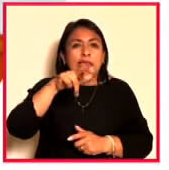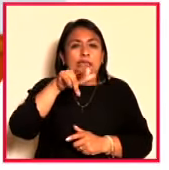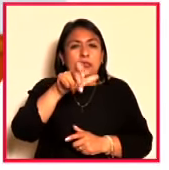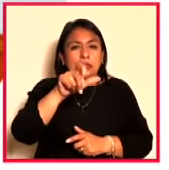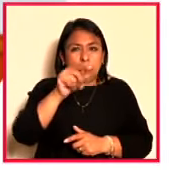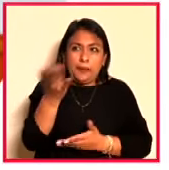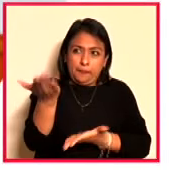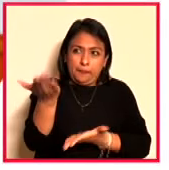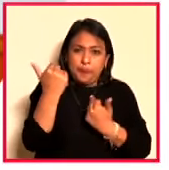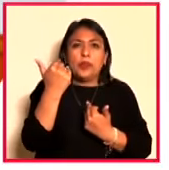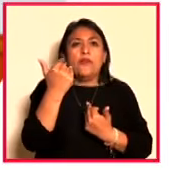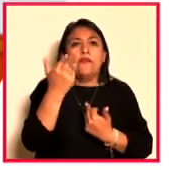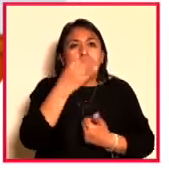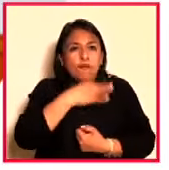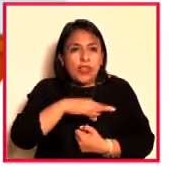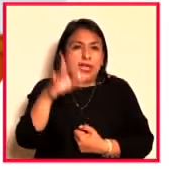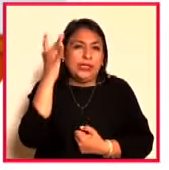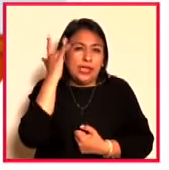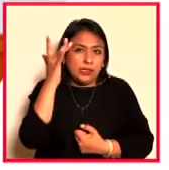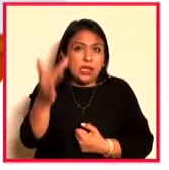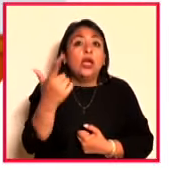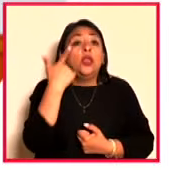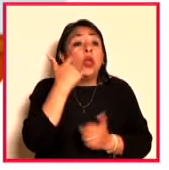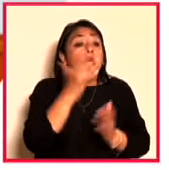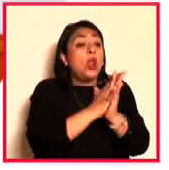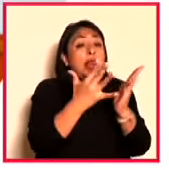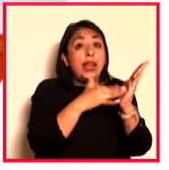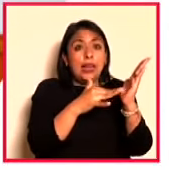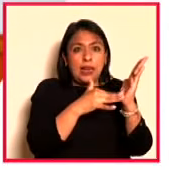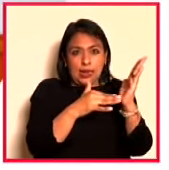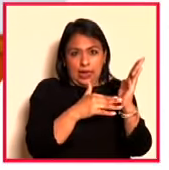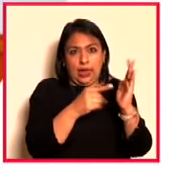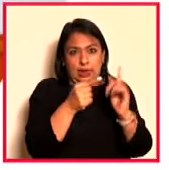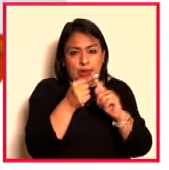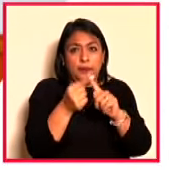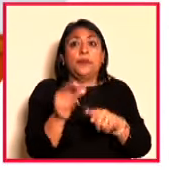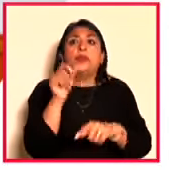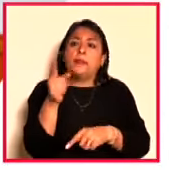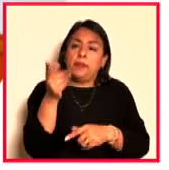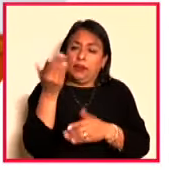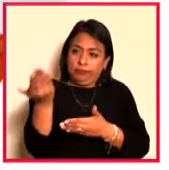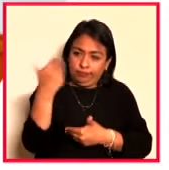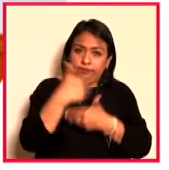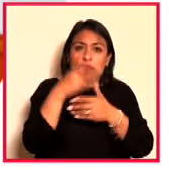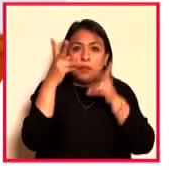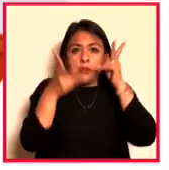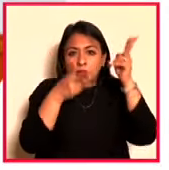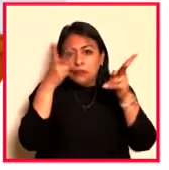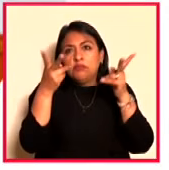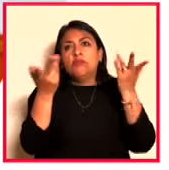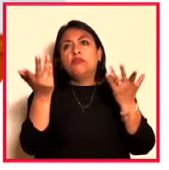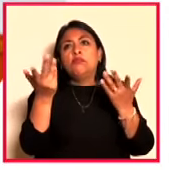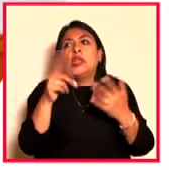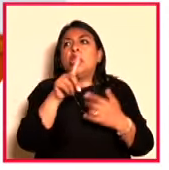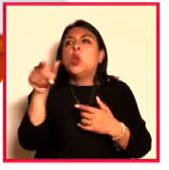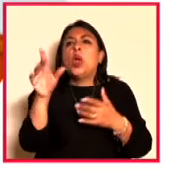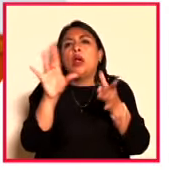fiesta patronal, a que lea el libro guía y, por supuesto, a que nos visite y comente con los demás qué le ha